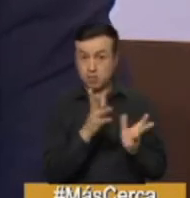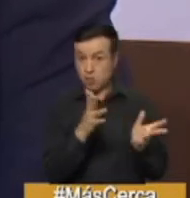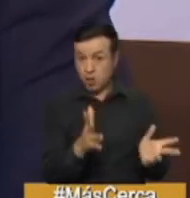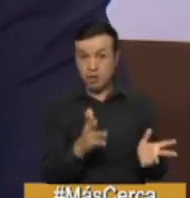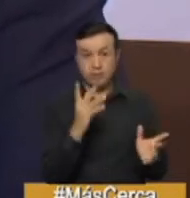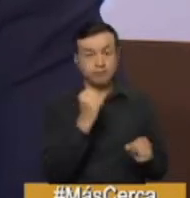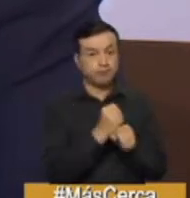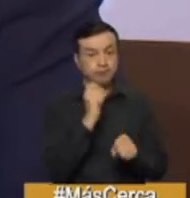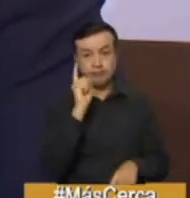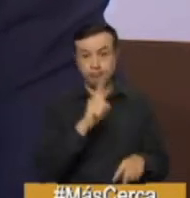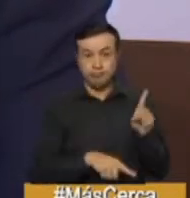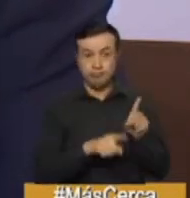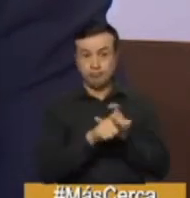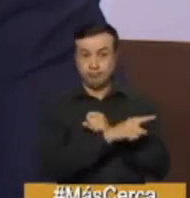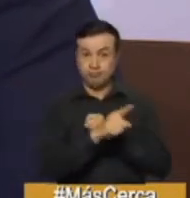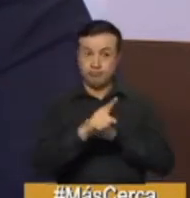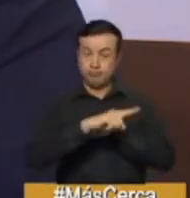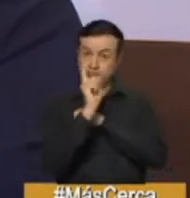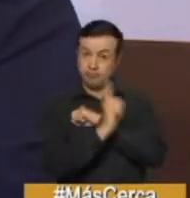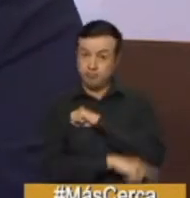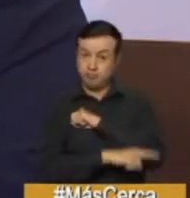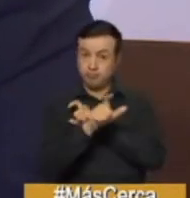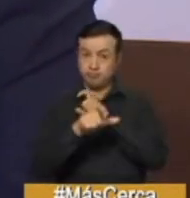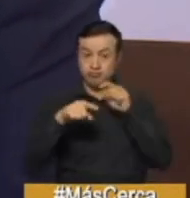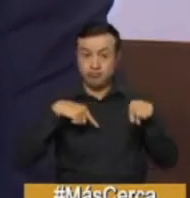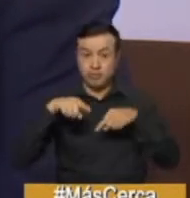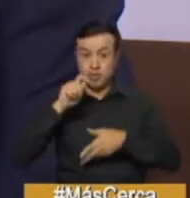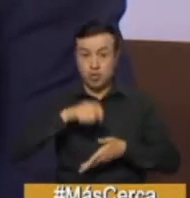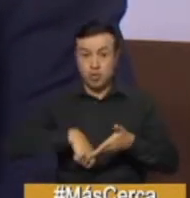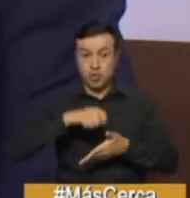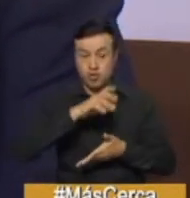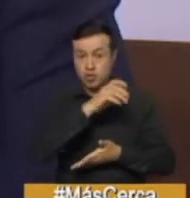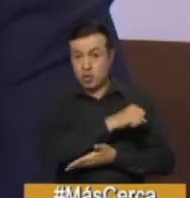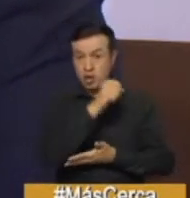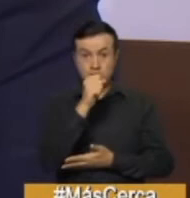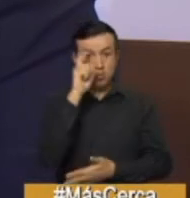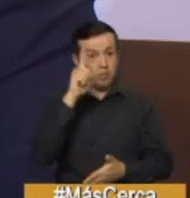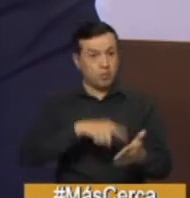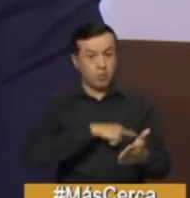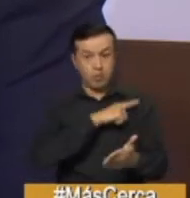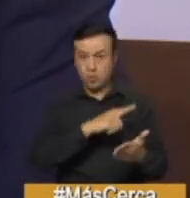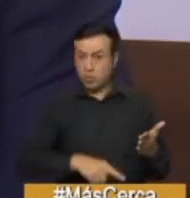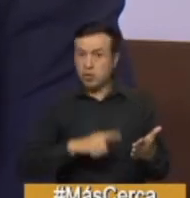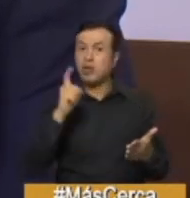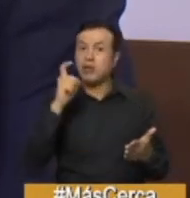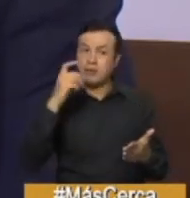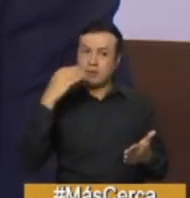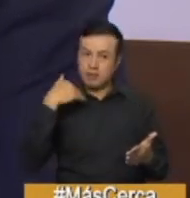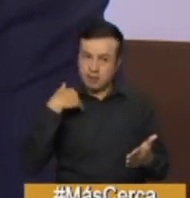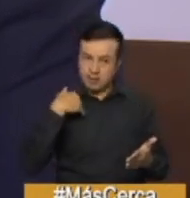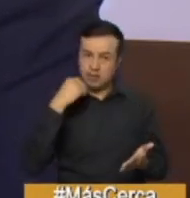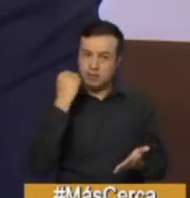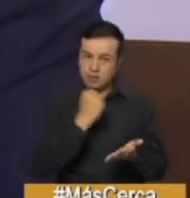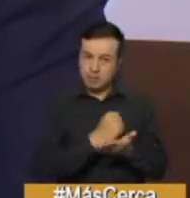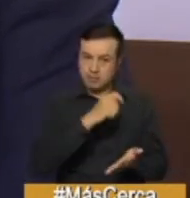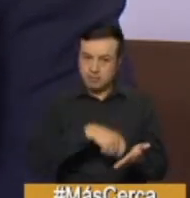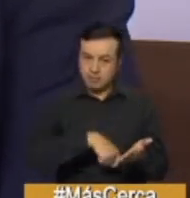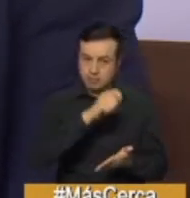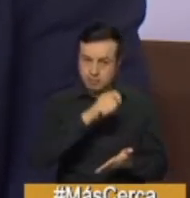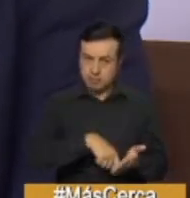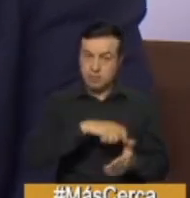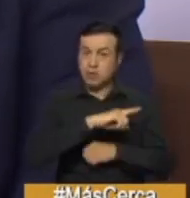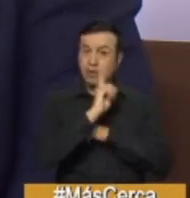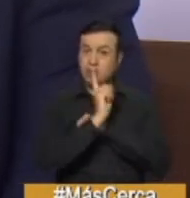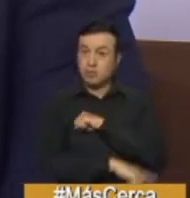laborar y van a ser víctimas de sanción las personas que contraten a esta verdad extranjeros sin tener la condición migratoria regular las